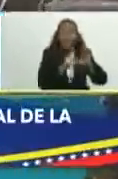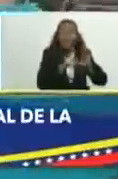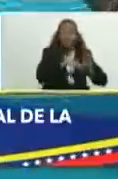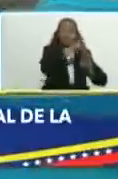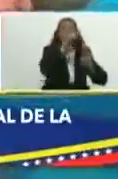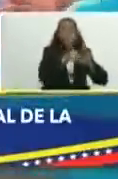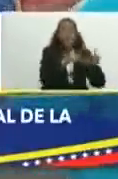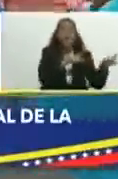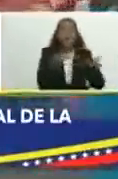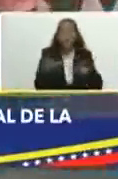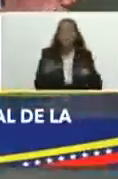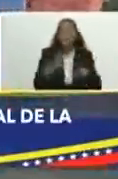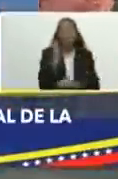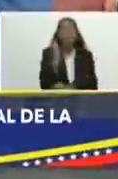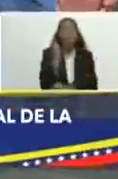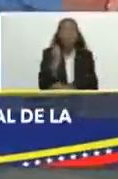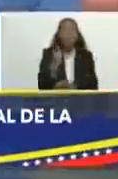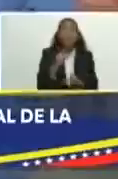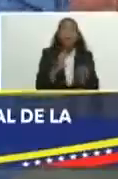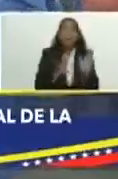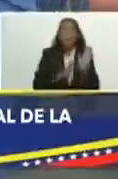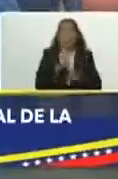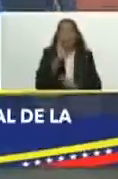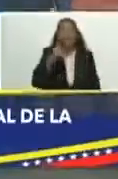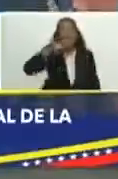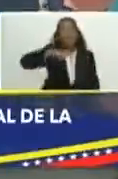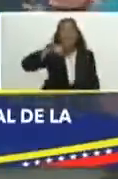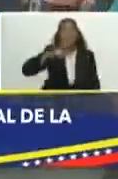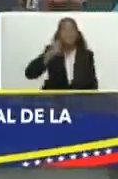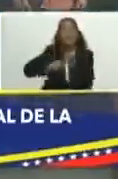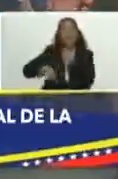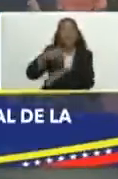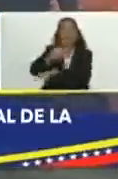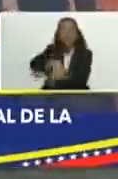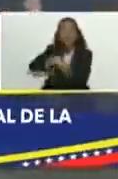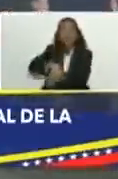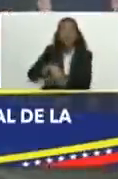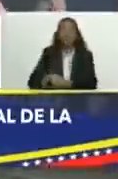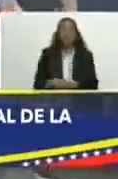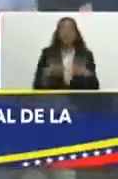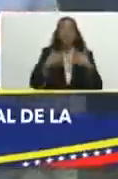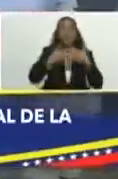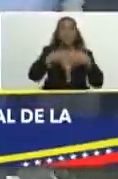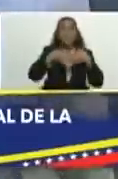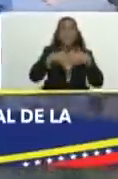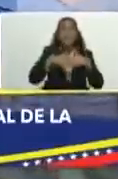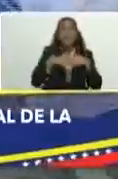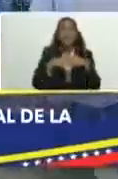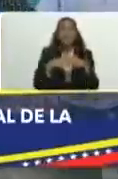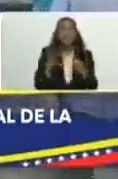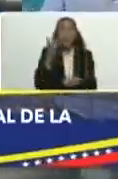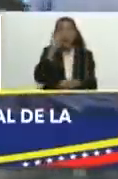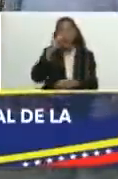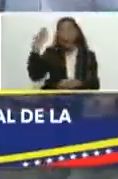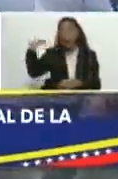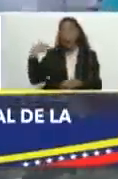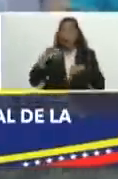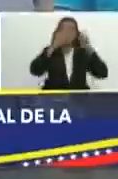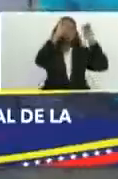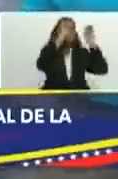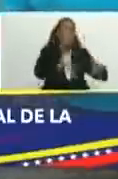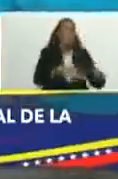con la calidad que se necesita. Máxima que se necesita. Bueno, una empresa abandonada por el imperialismo